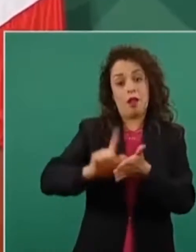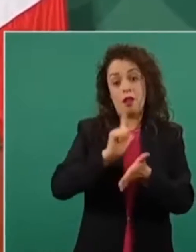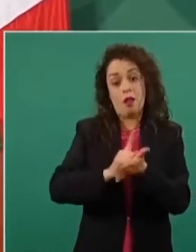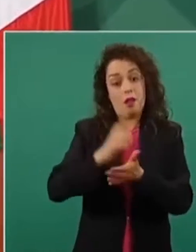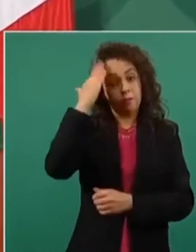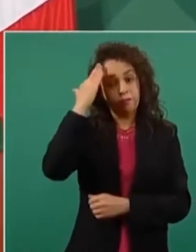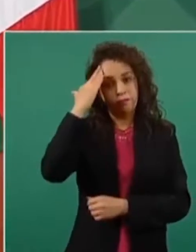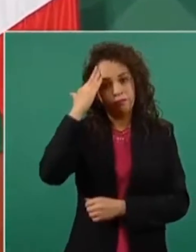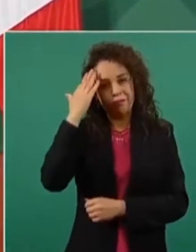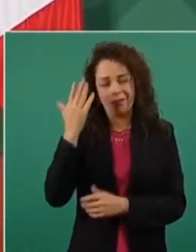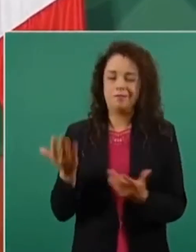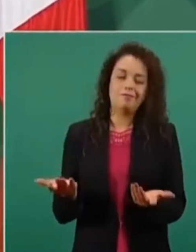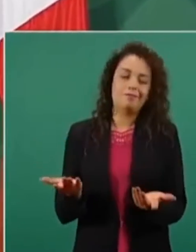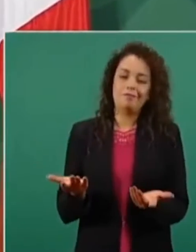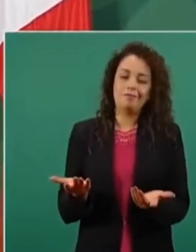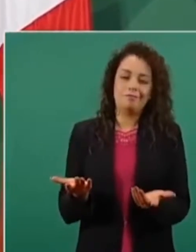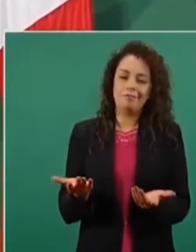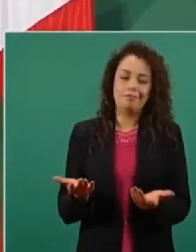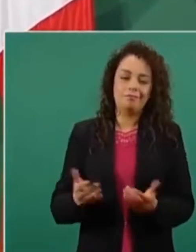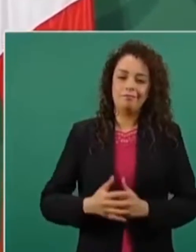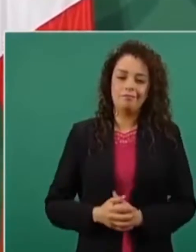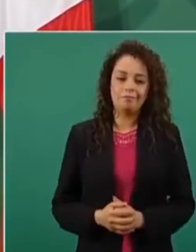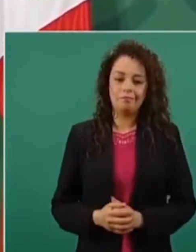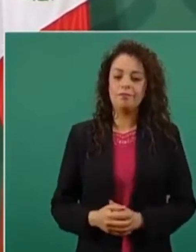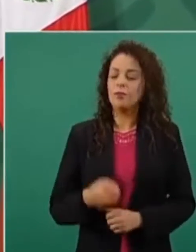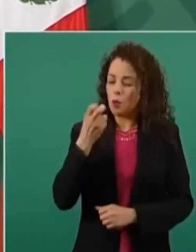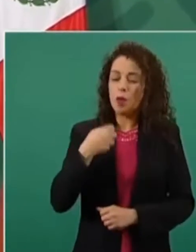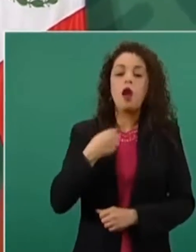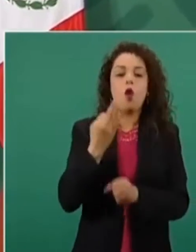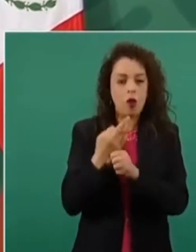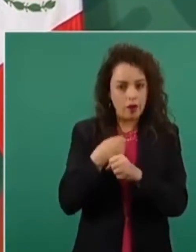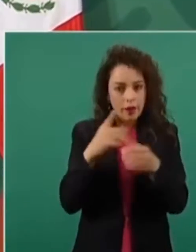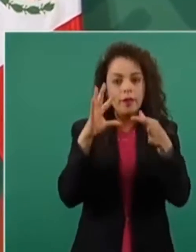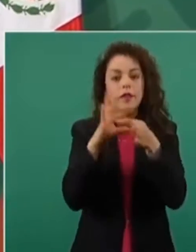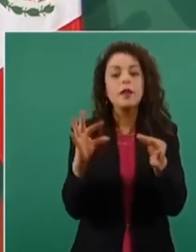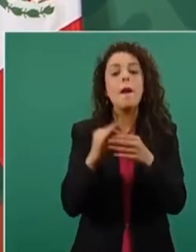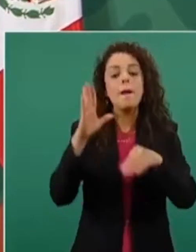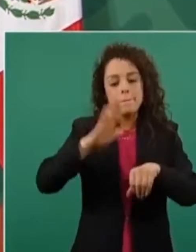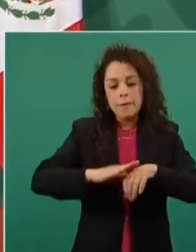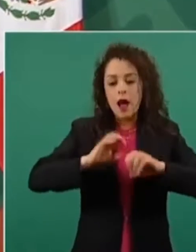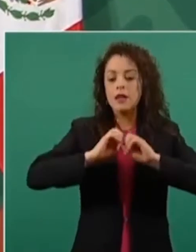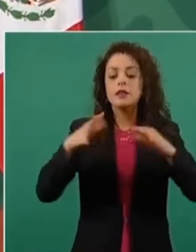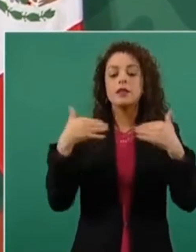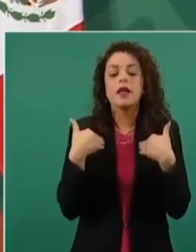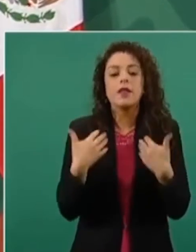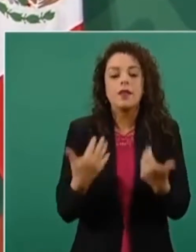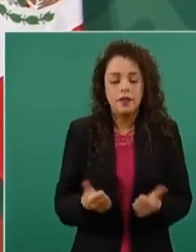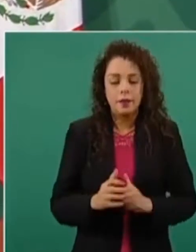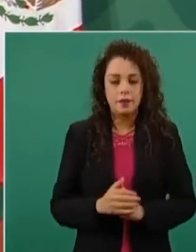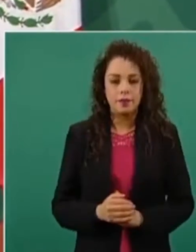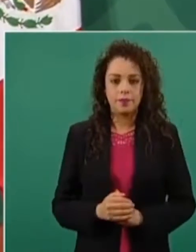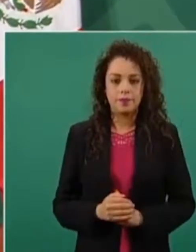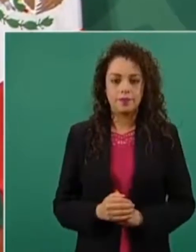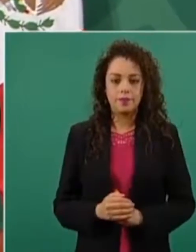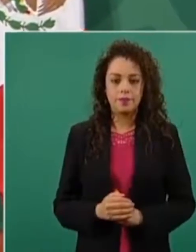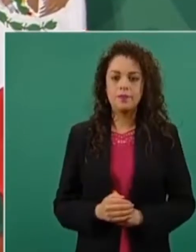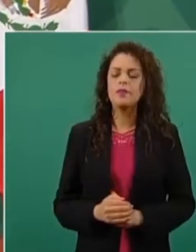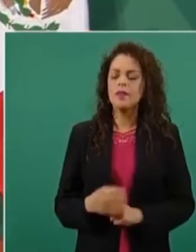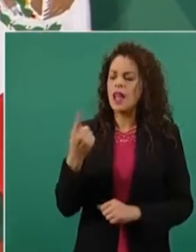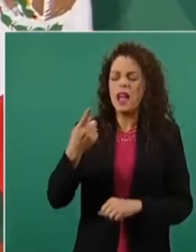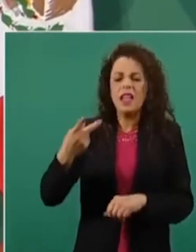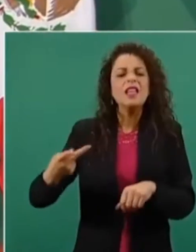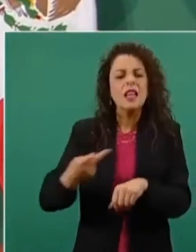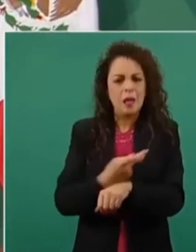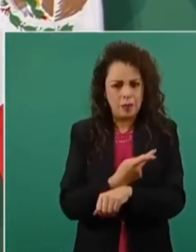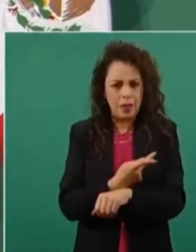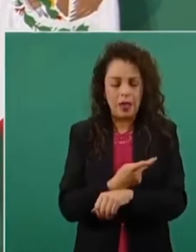respectivamente tampoco les va a gustar a las autoridades electorales dijo que organismos como el ine tienen como misión impedir que haya